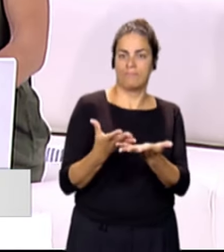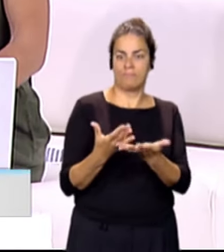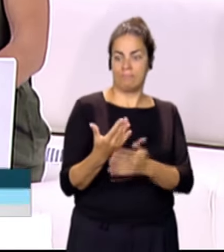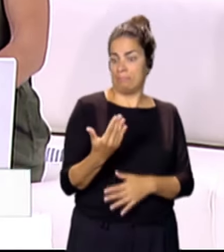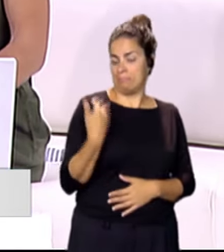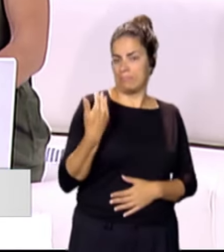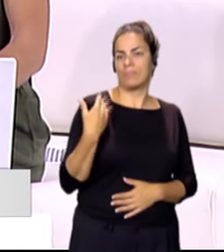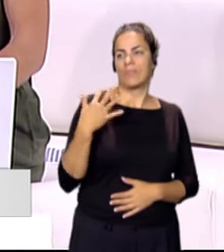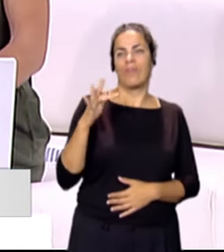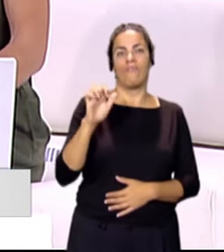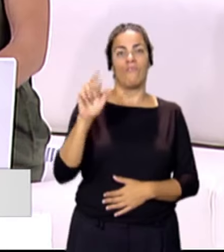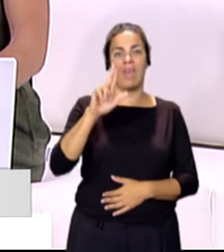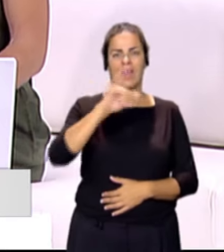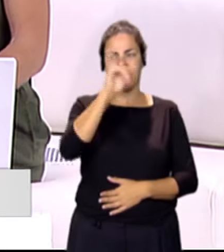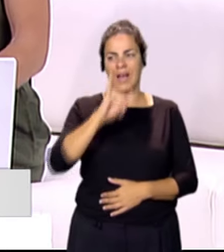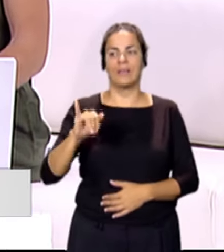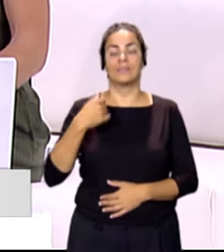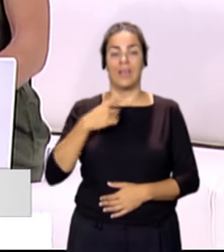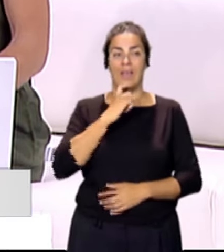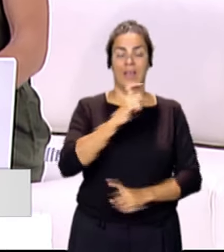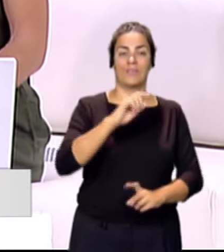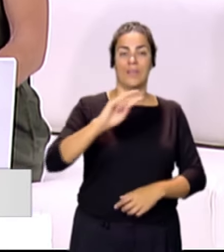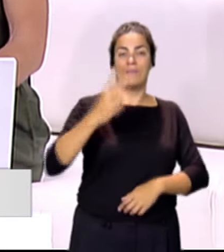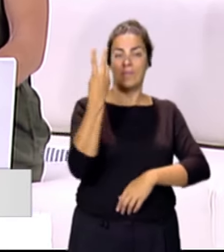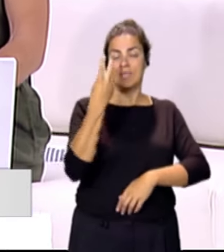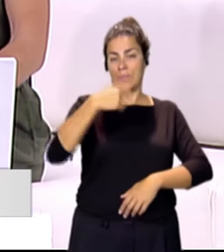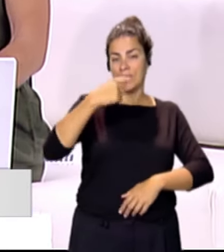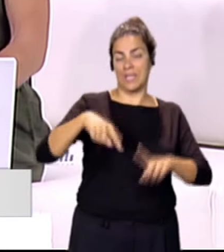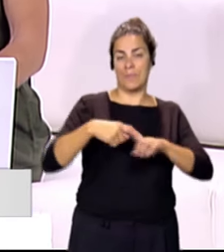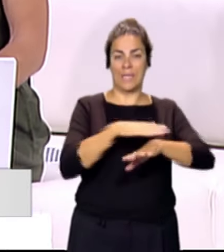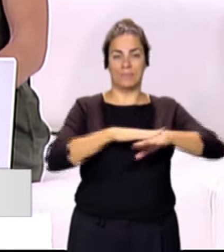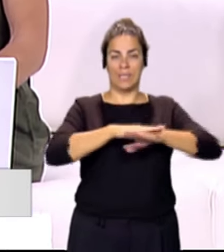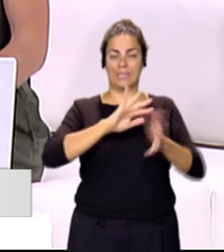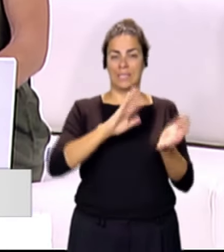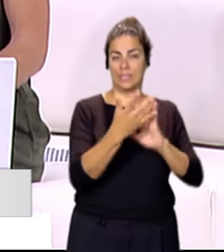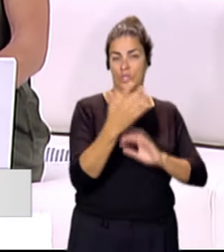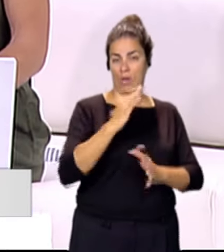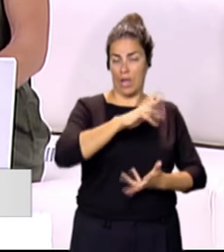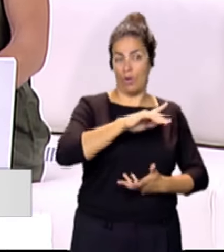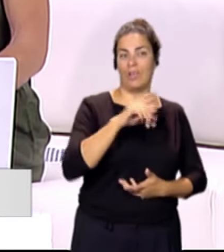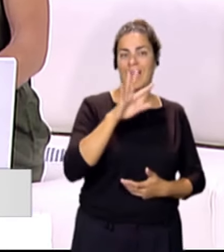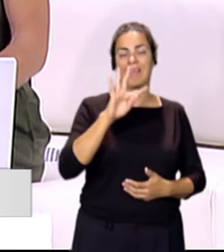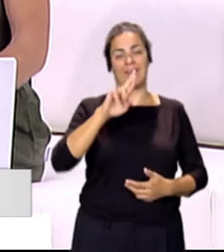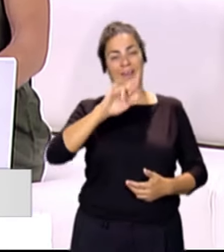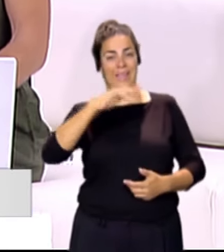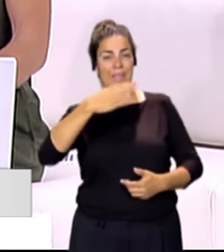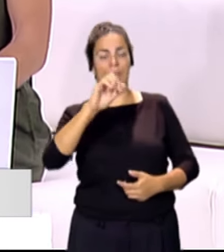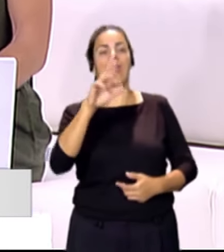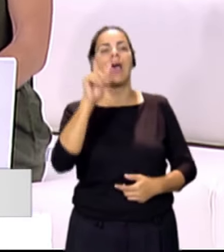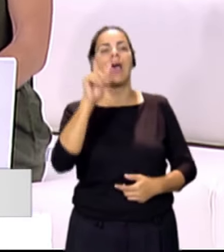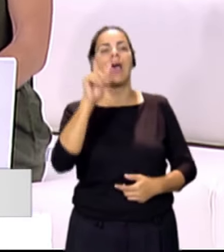Ferras ha comunicado que la vicepresidenta y ministra de transición ecológica Teresa Rivera será la candidata socialista en las elecciones europeas del 9 de